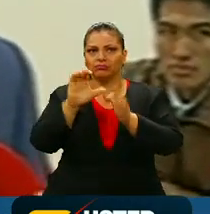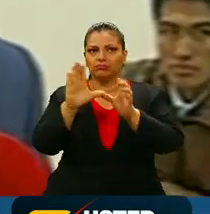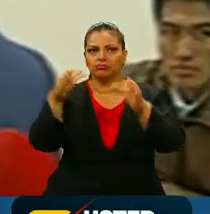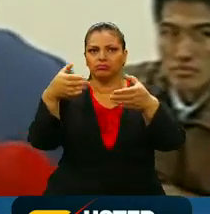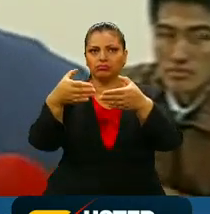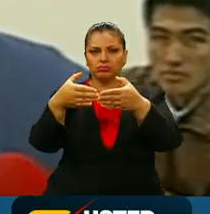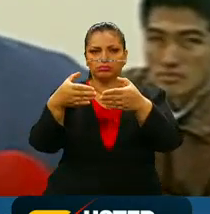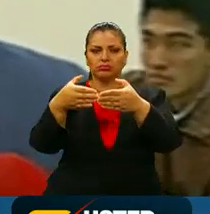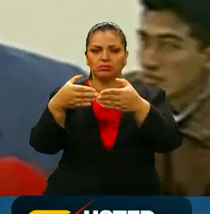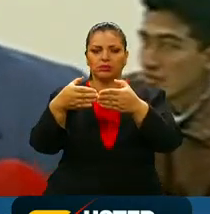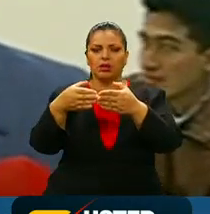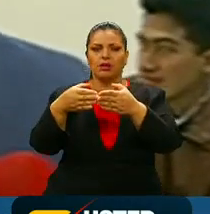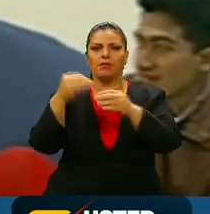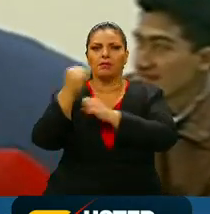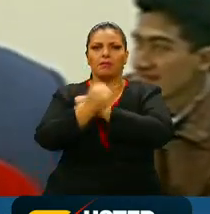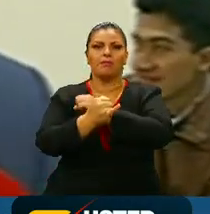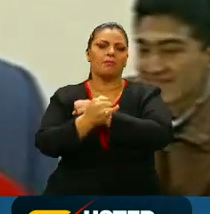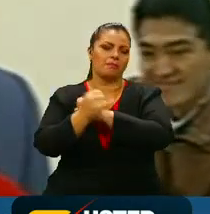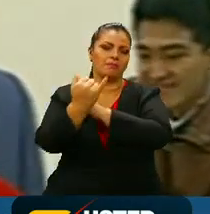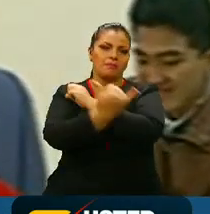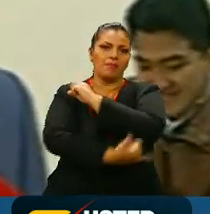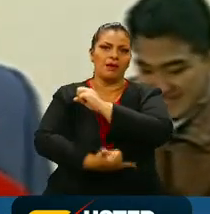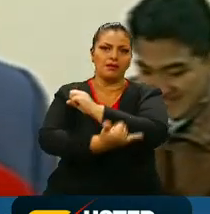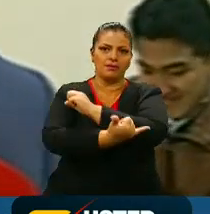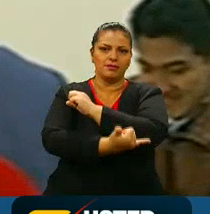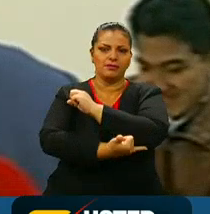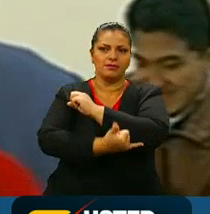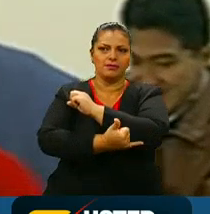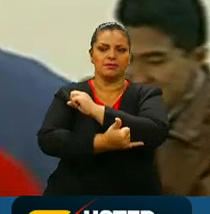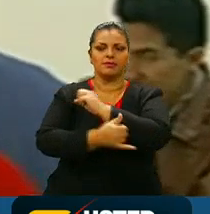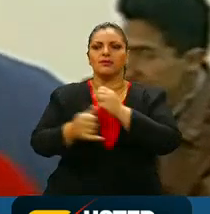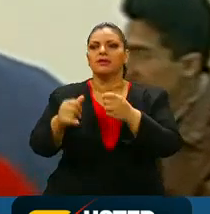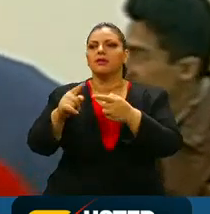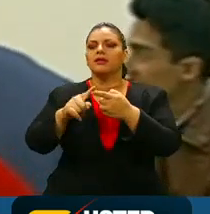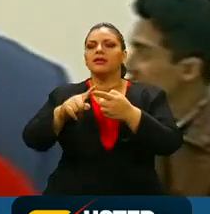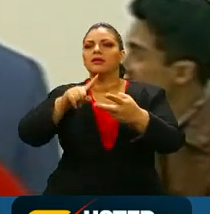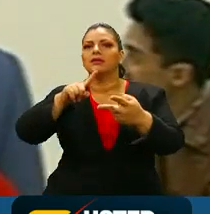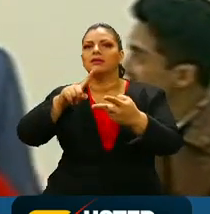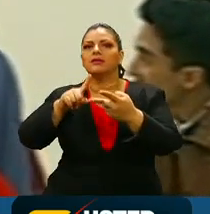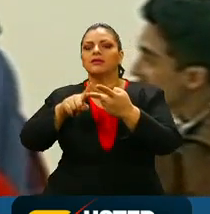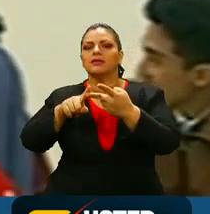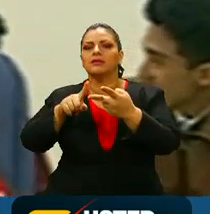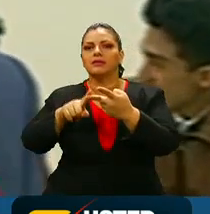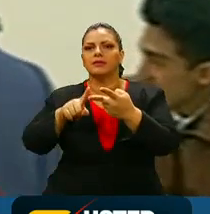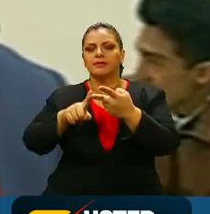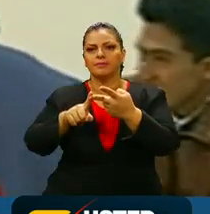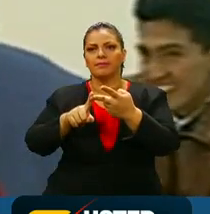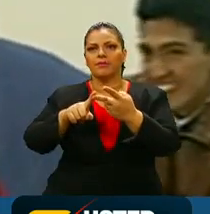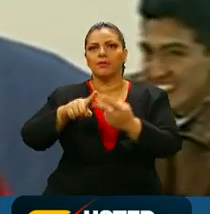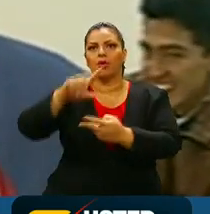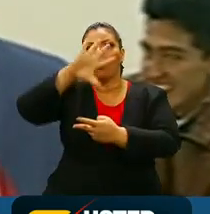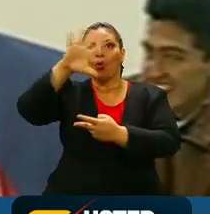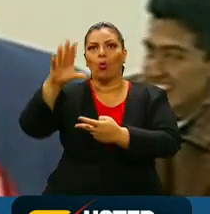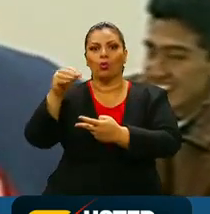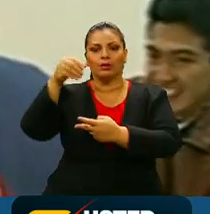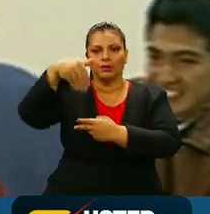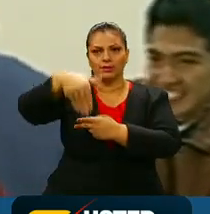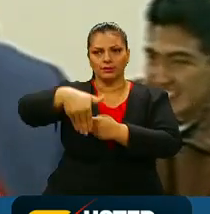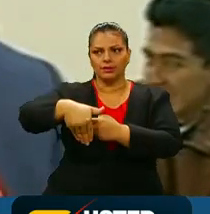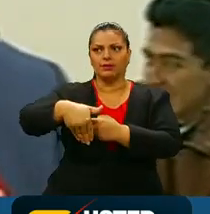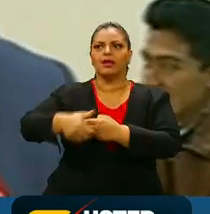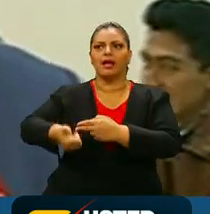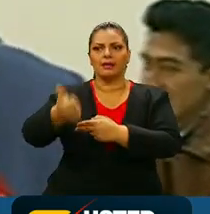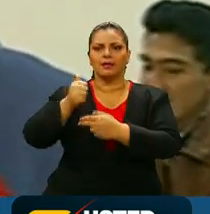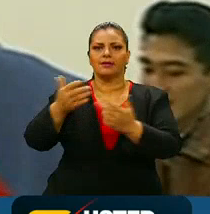han estado observando el proceso, han estado acompañando el proceso dentro de sus estándares, dentro de sus